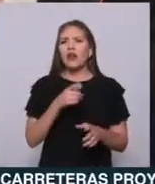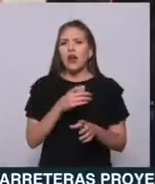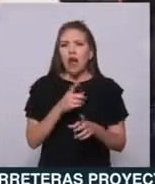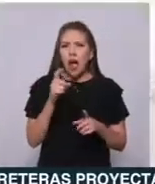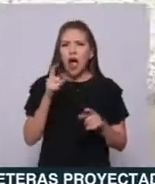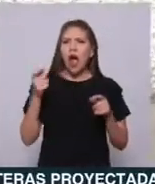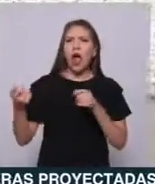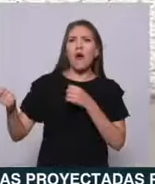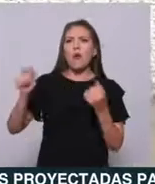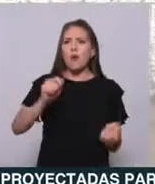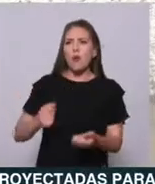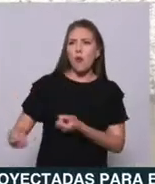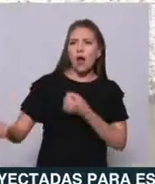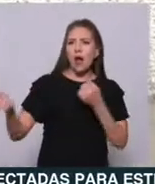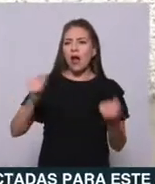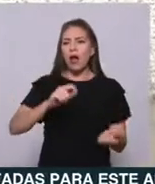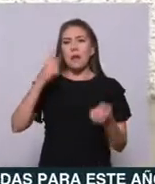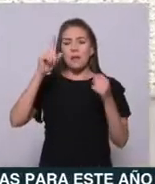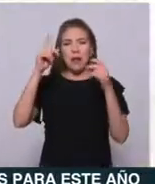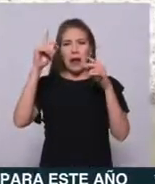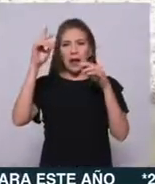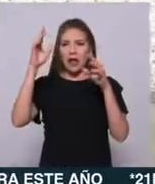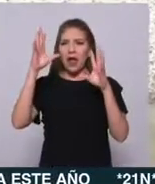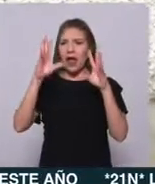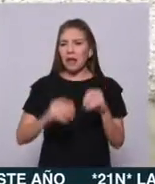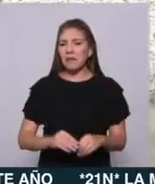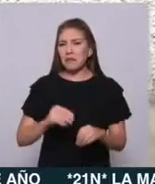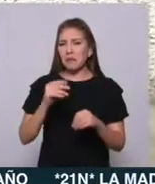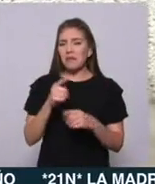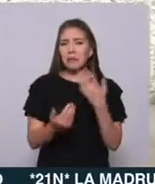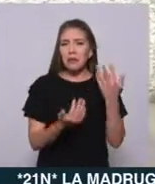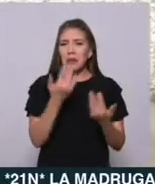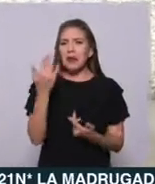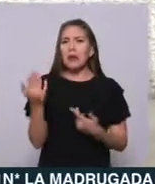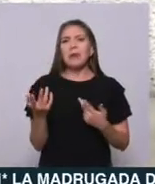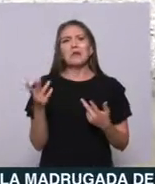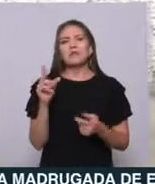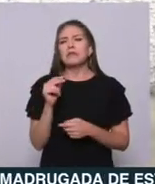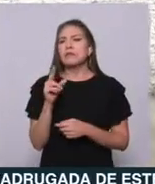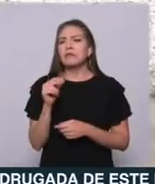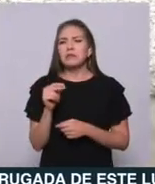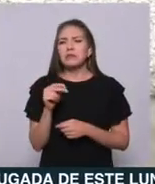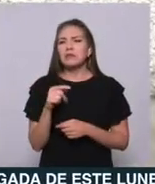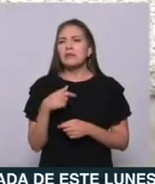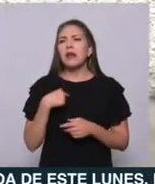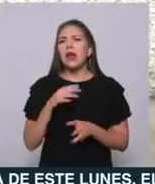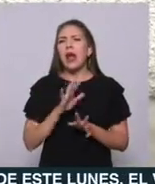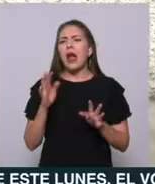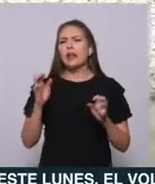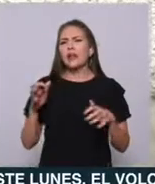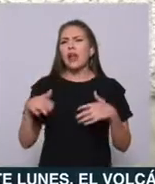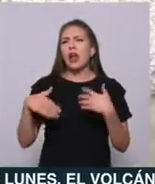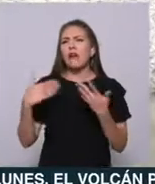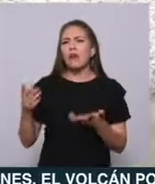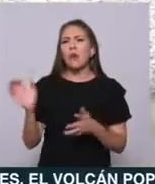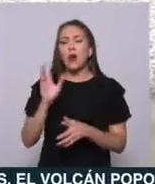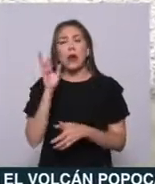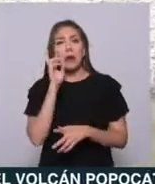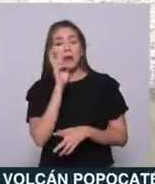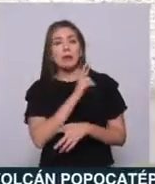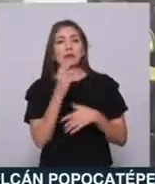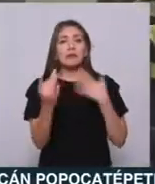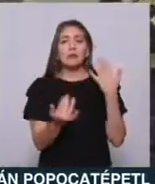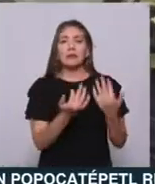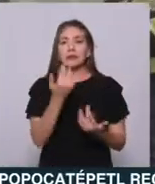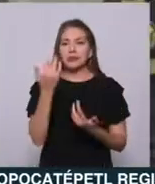se pudo. Sucedió de repente, estamos acá todos afuera ya. Ya estábamos ya acá afuera cuando sucedió eso, estábamos acá en todo bueno, ya haciendo nuestra labor